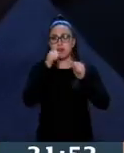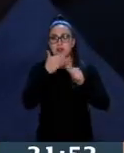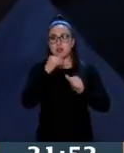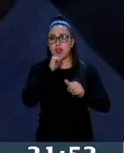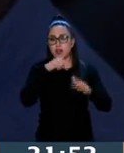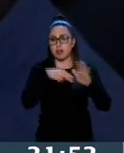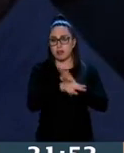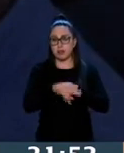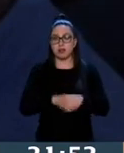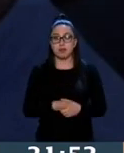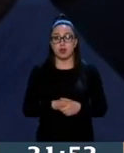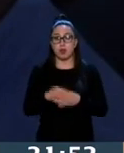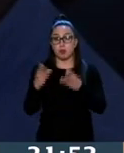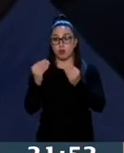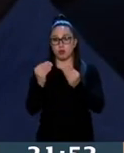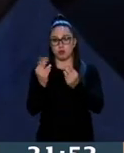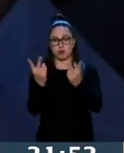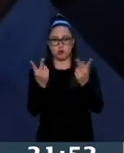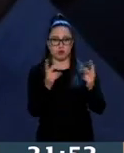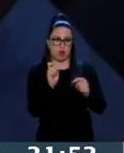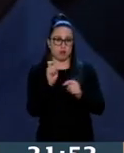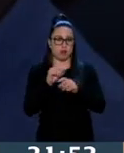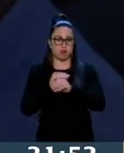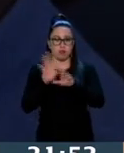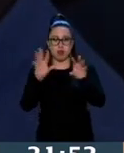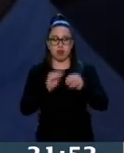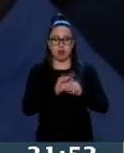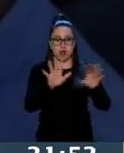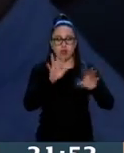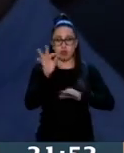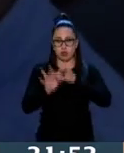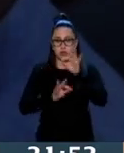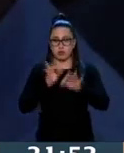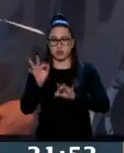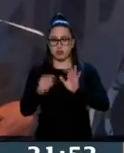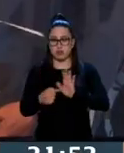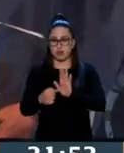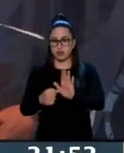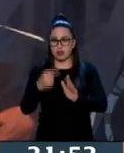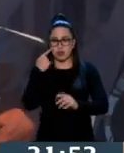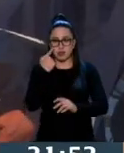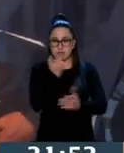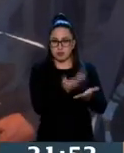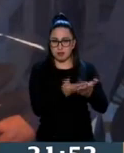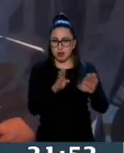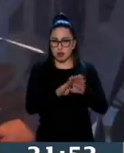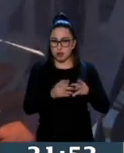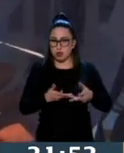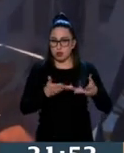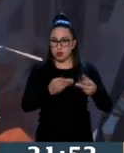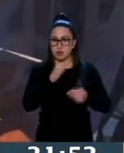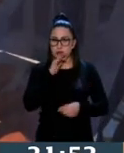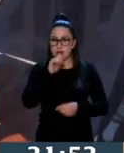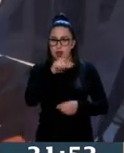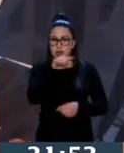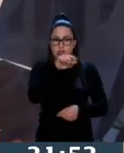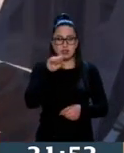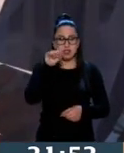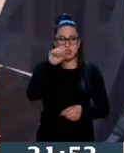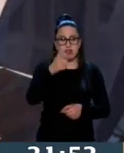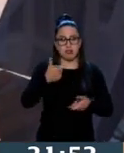En diversos medios de comunicación se han publicado las irregularidades en el manejo de recursos por parte del